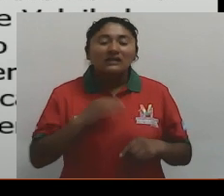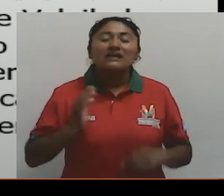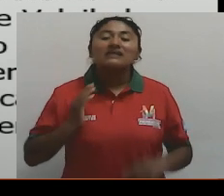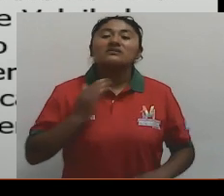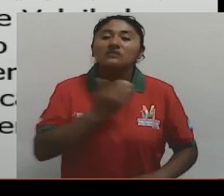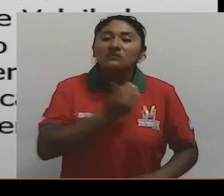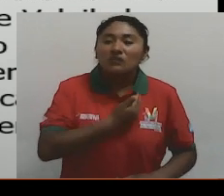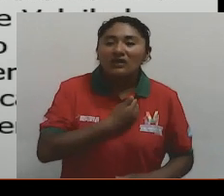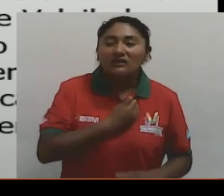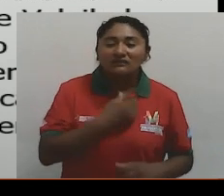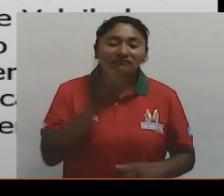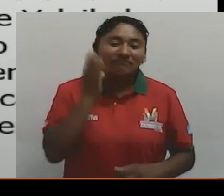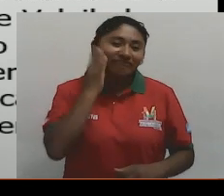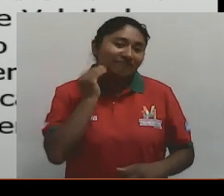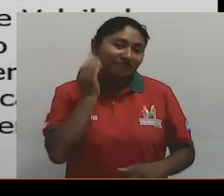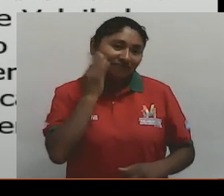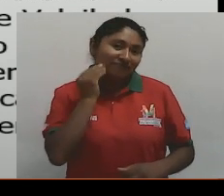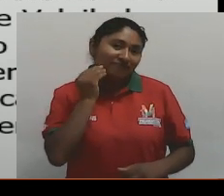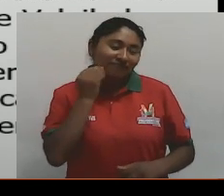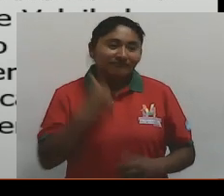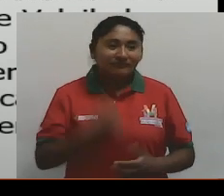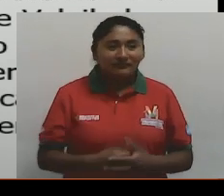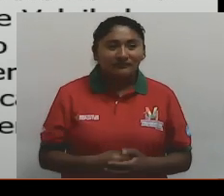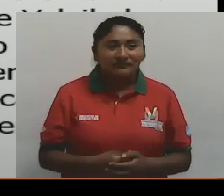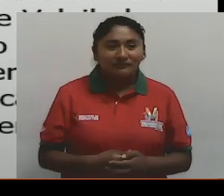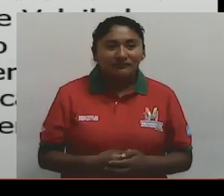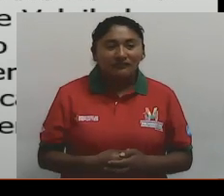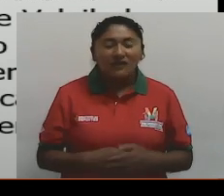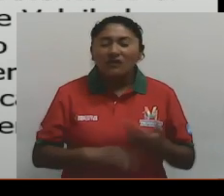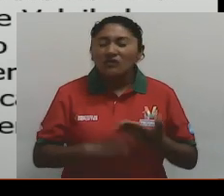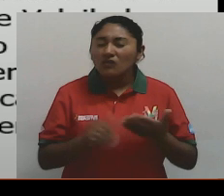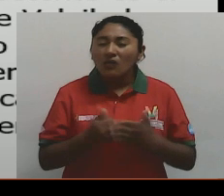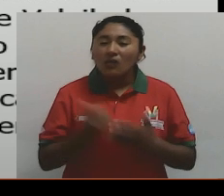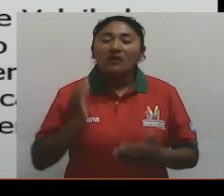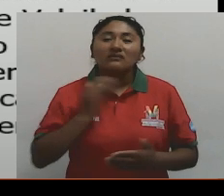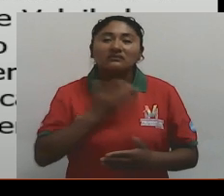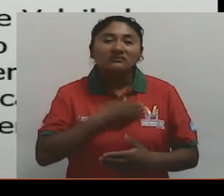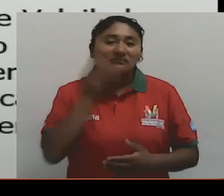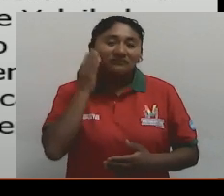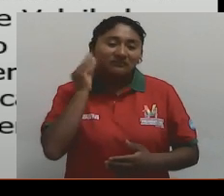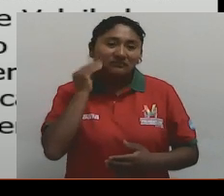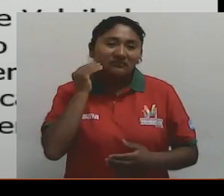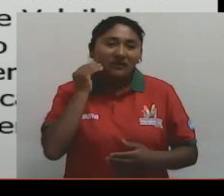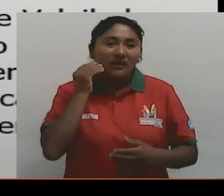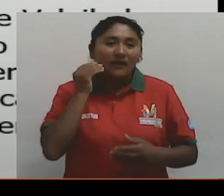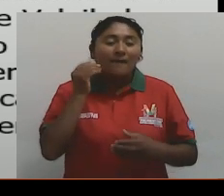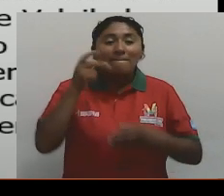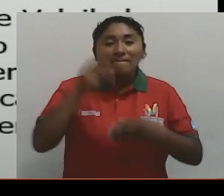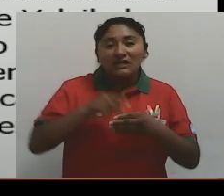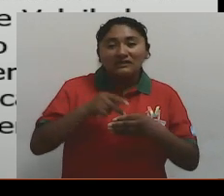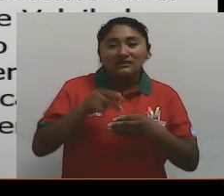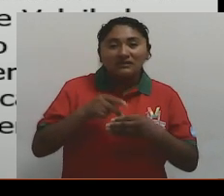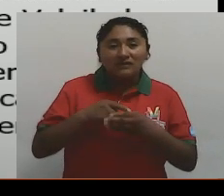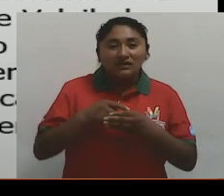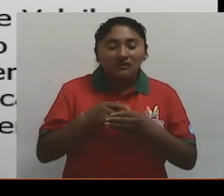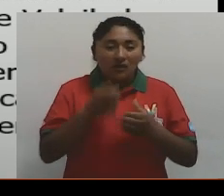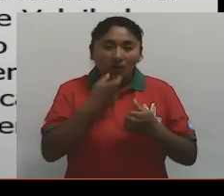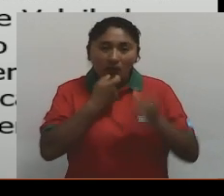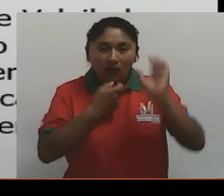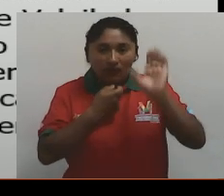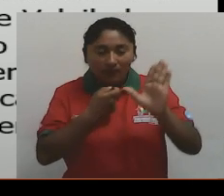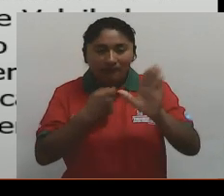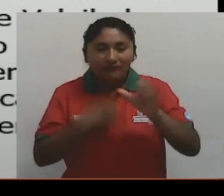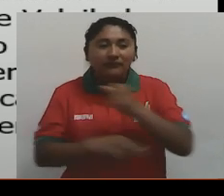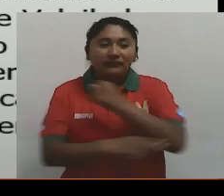realizando a nivel nacional e internacional, y toda esa experiencia transmitida a la gente joven que se va adentrando en esto, lo que es el arbitraje